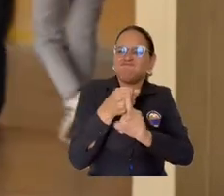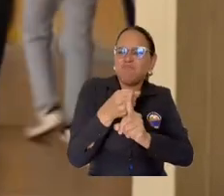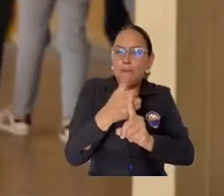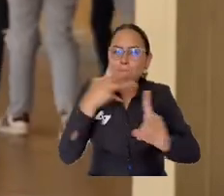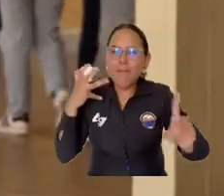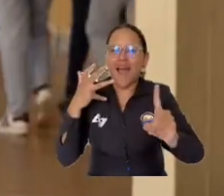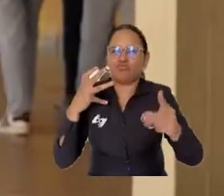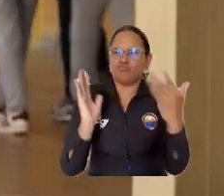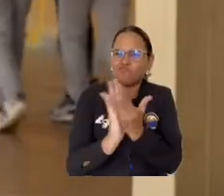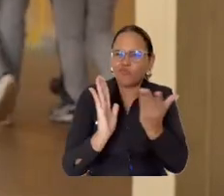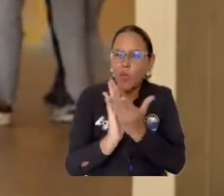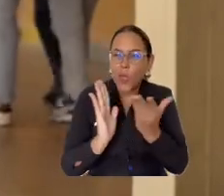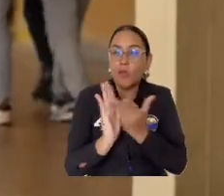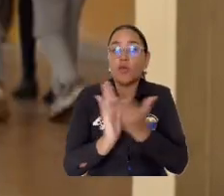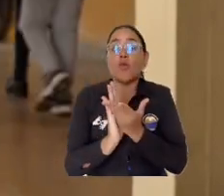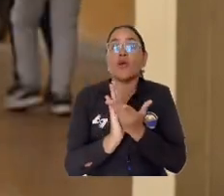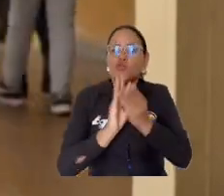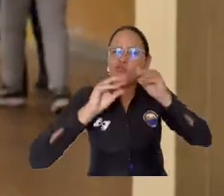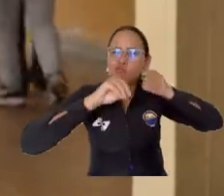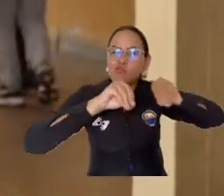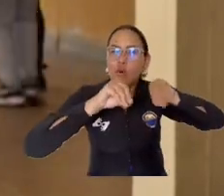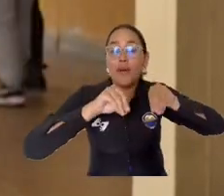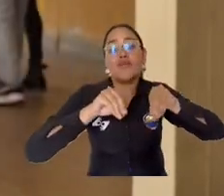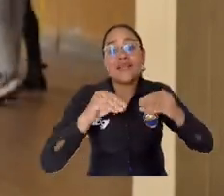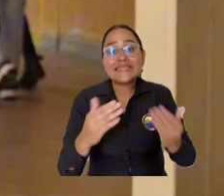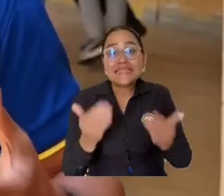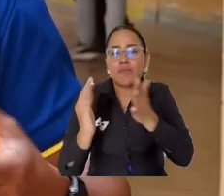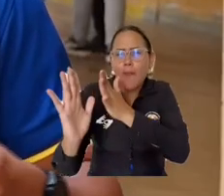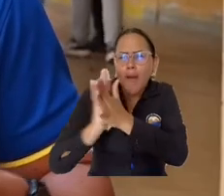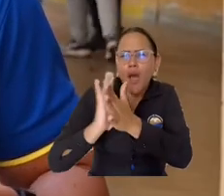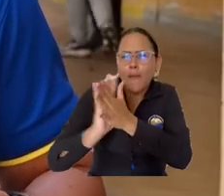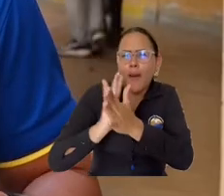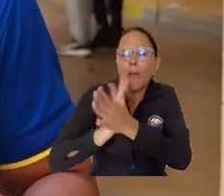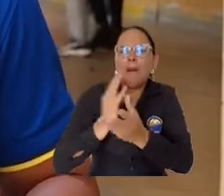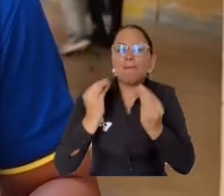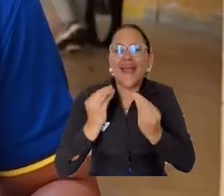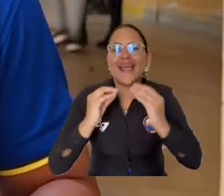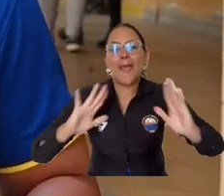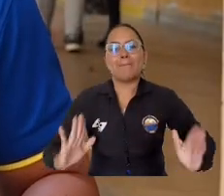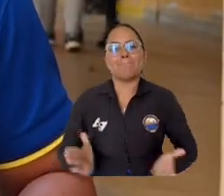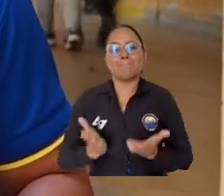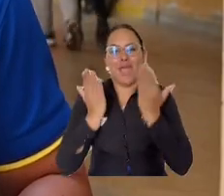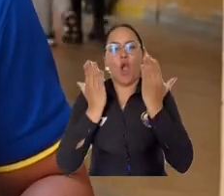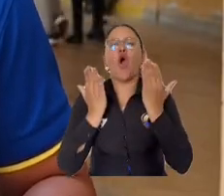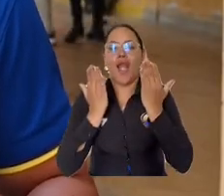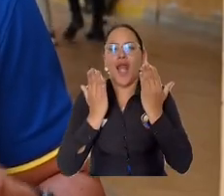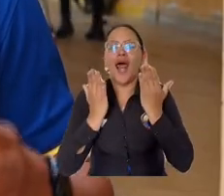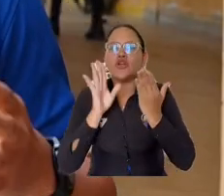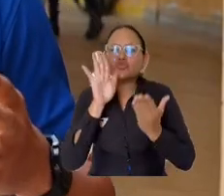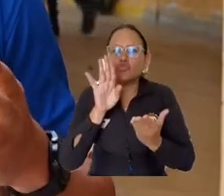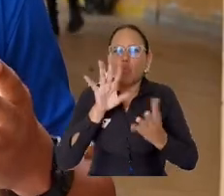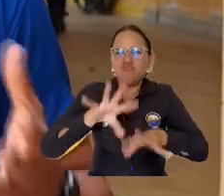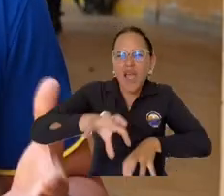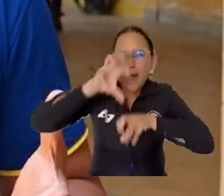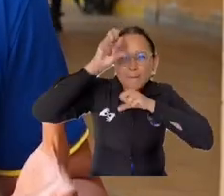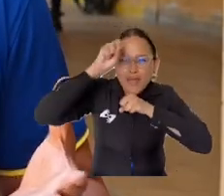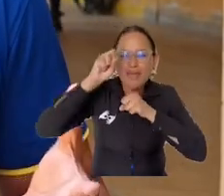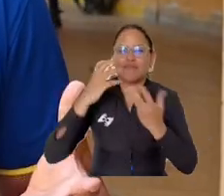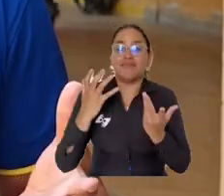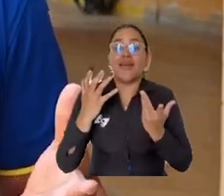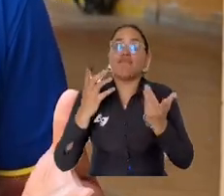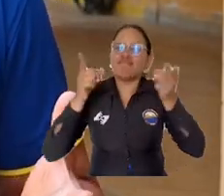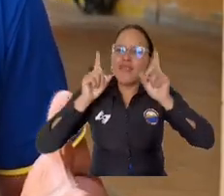impactar la educación que reciben nuestros estudiantes, y con ello, por supuesto, se mejoran los resultados de aprendizaje, se mejoran las competencias y se